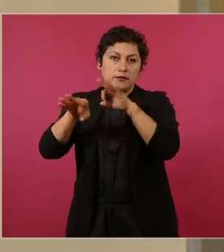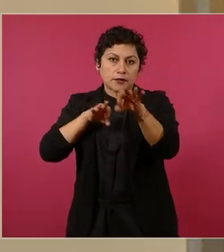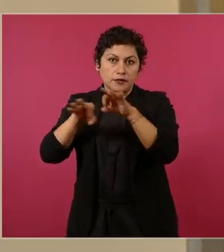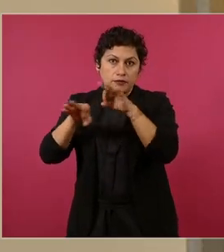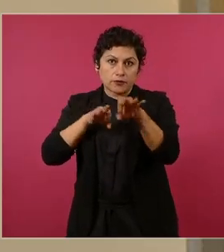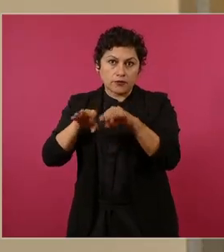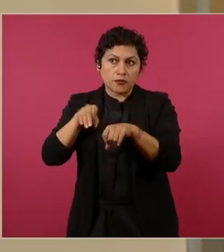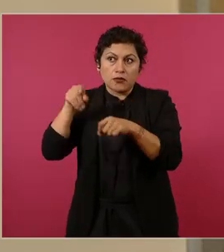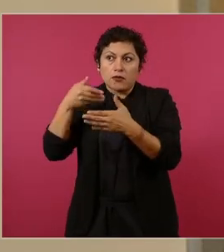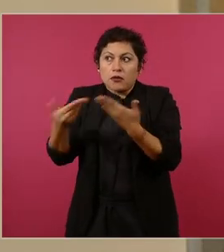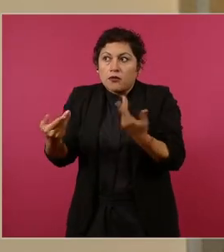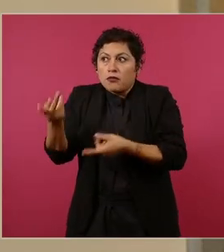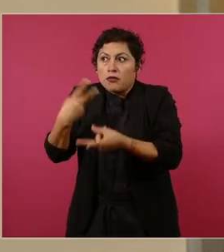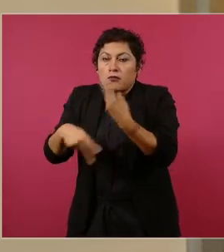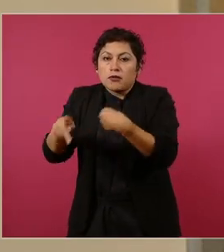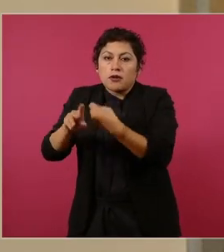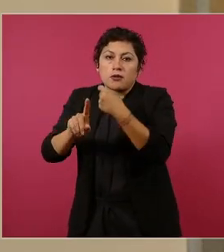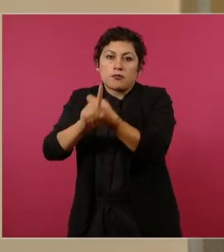un problema.